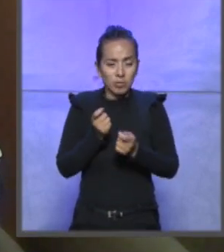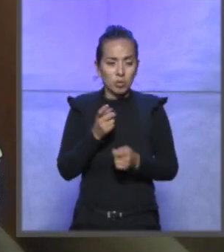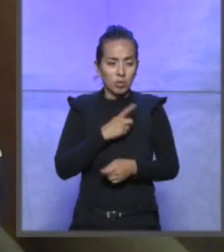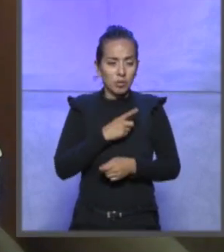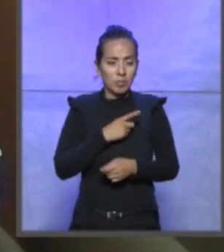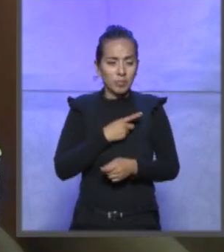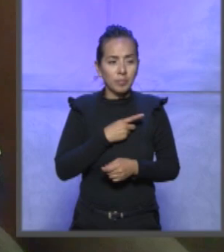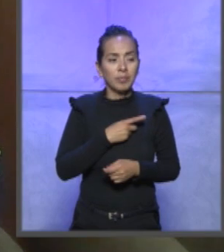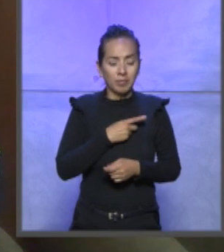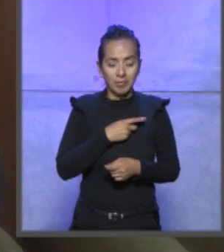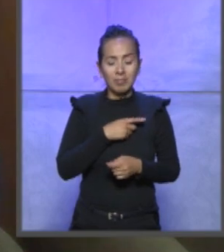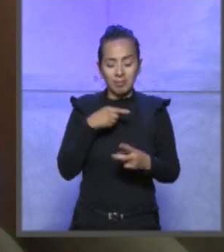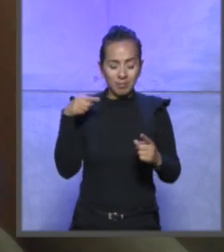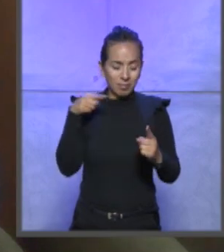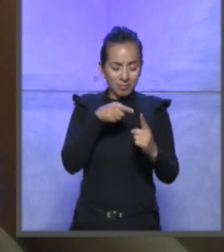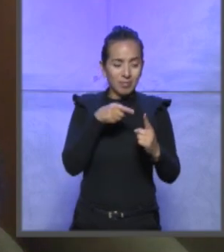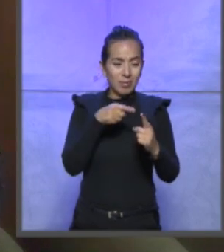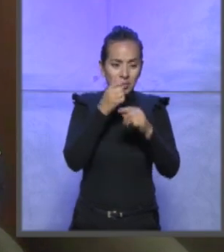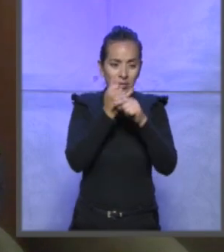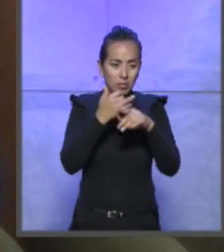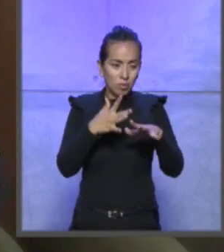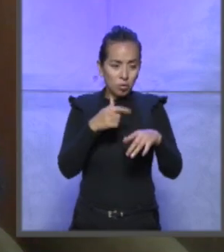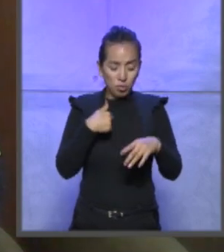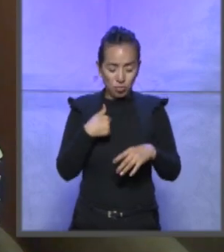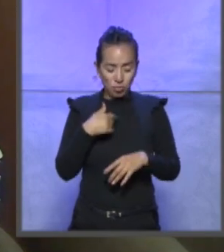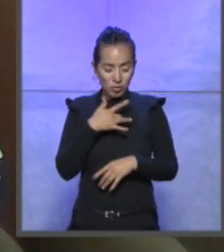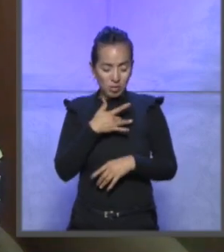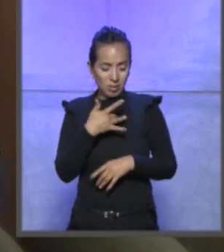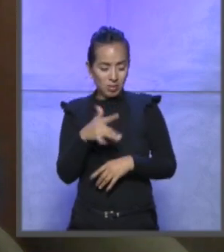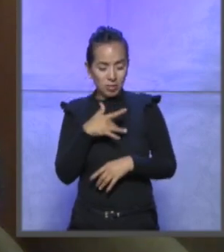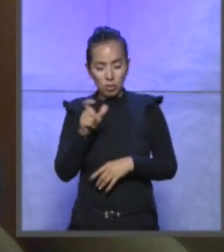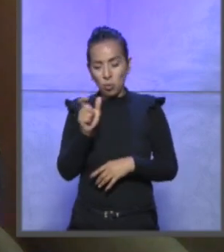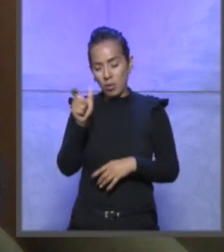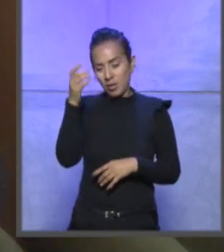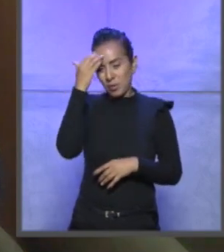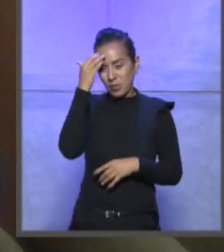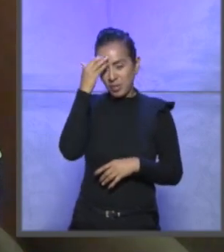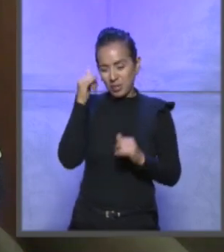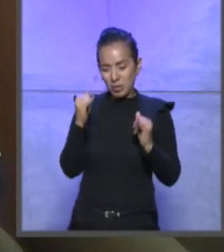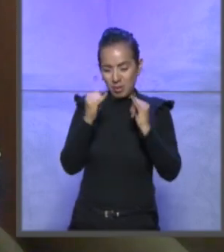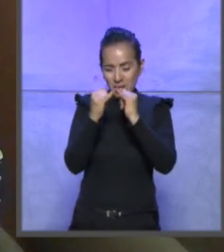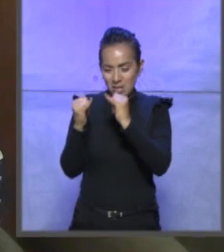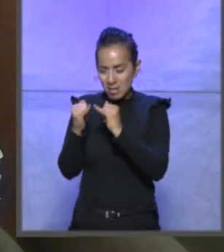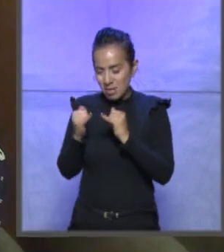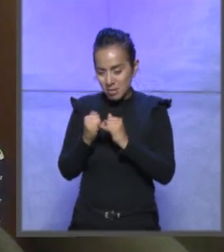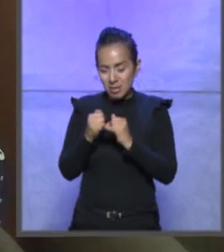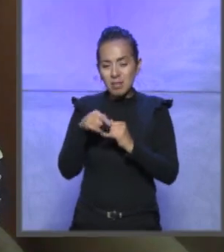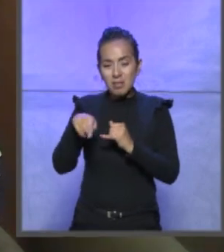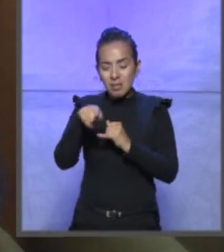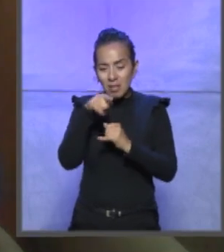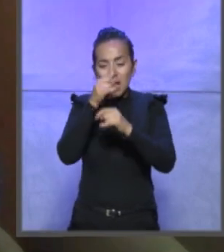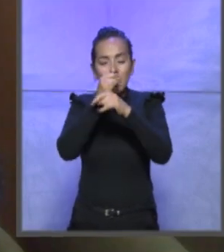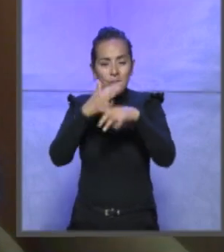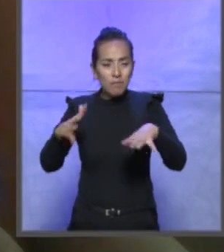voy a centrar en la parte de la información. Quedé enamorado cuando conocí acerca de estas instituciones que se encargan